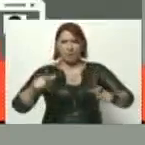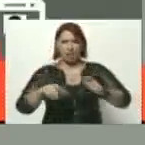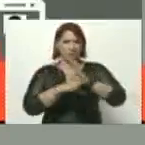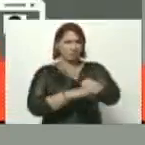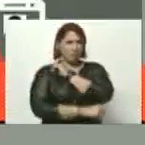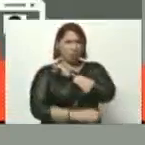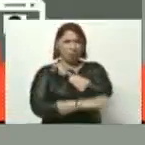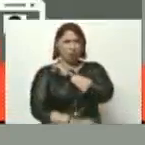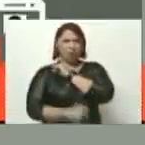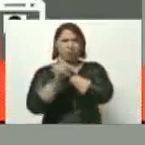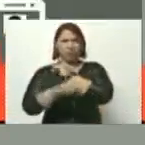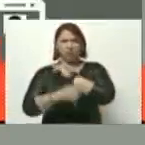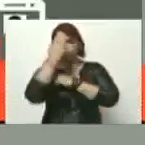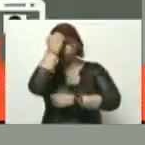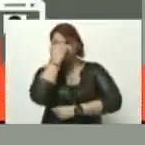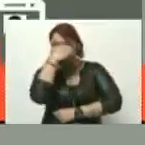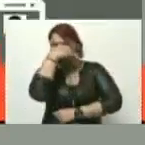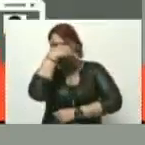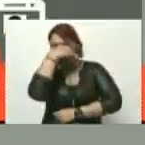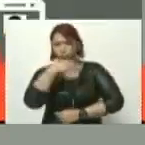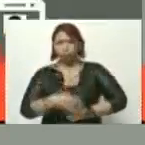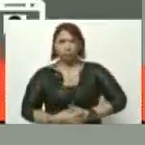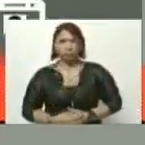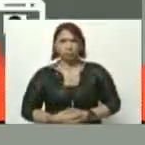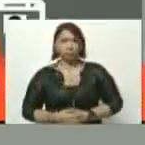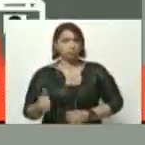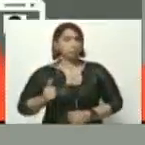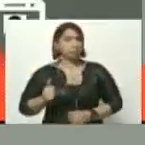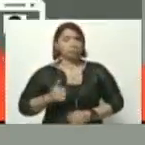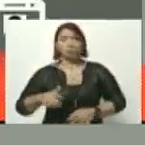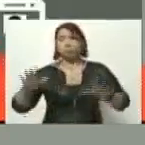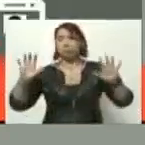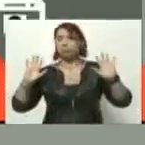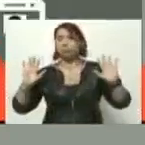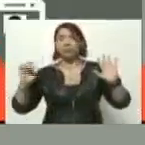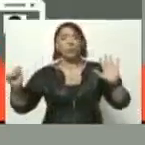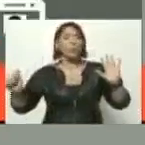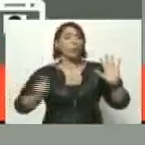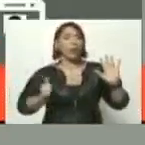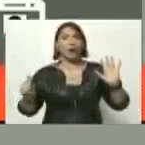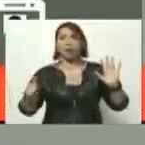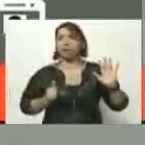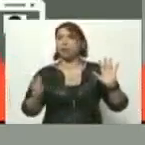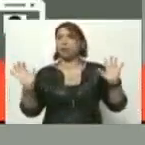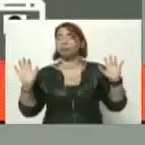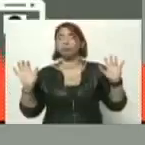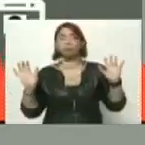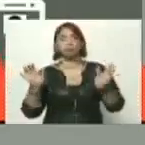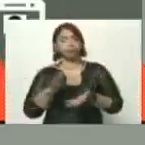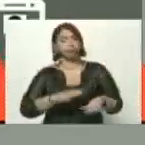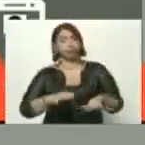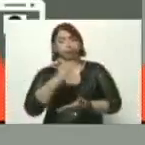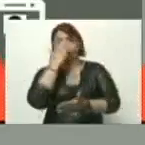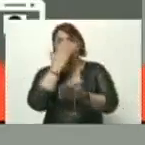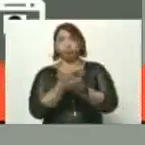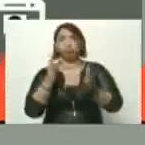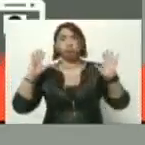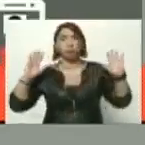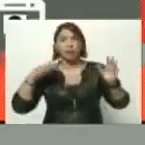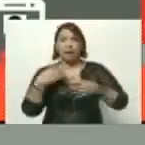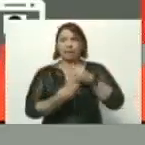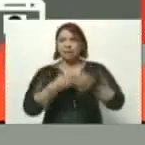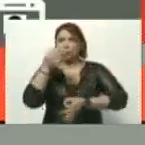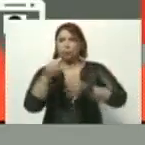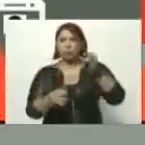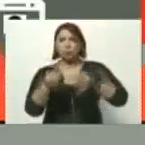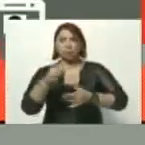corruptos, los bandidos, estén donde estén, en cualquier circunstancia, hacer